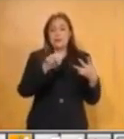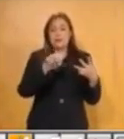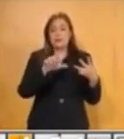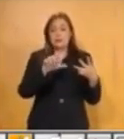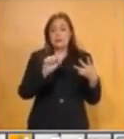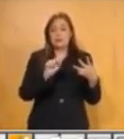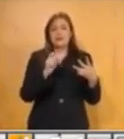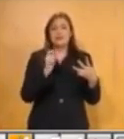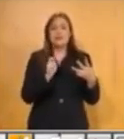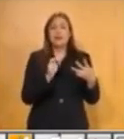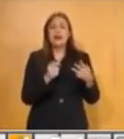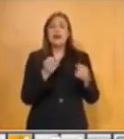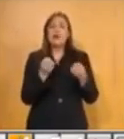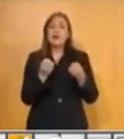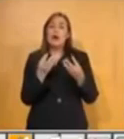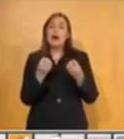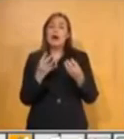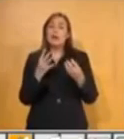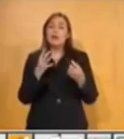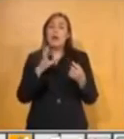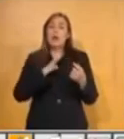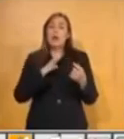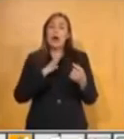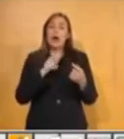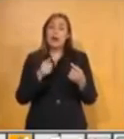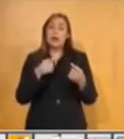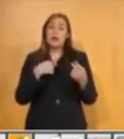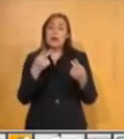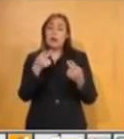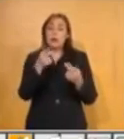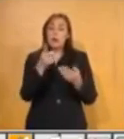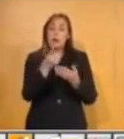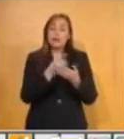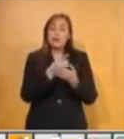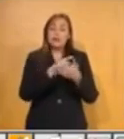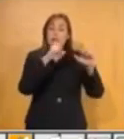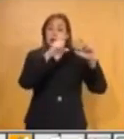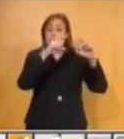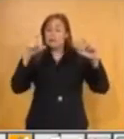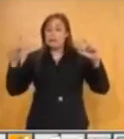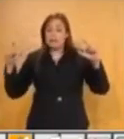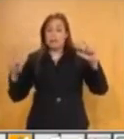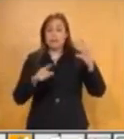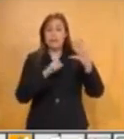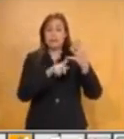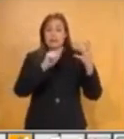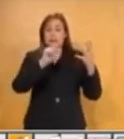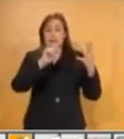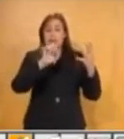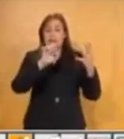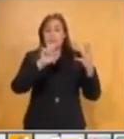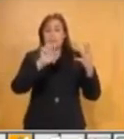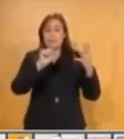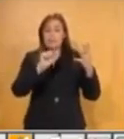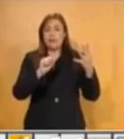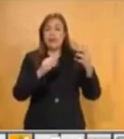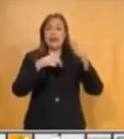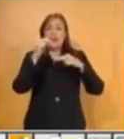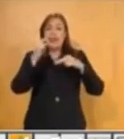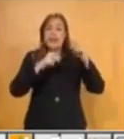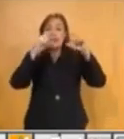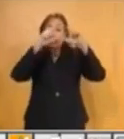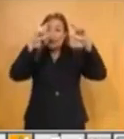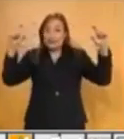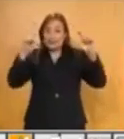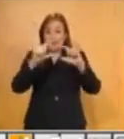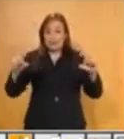de paneles. Tú le vas a poner ahí cuántos paneles va a llevar tu historia. Tier, niveles. Recuerda si tiene niveles o tier,